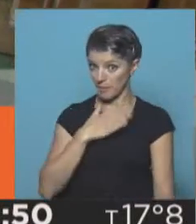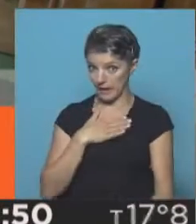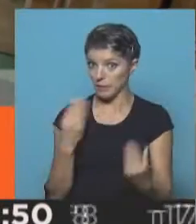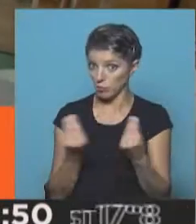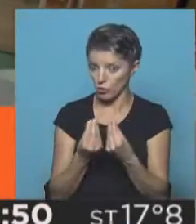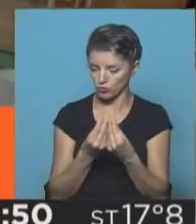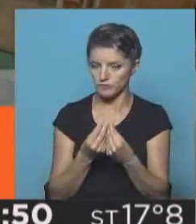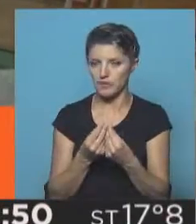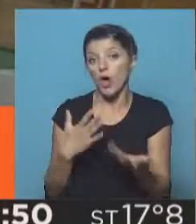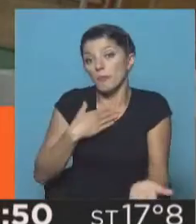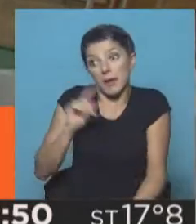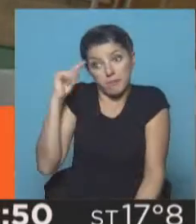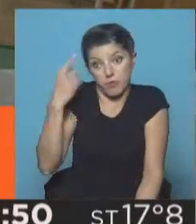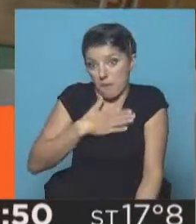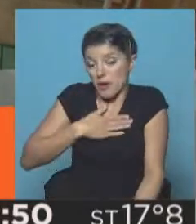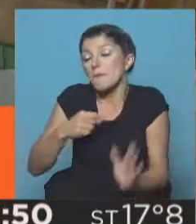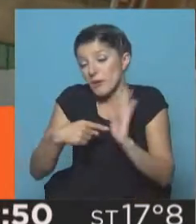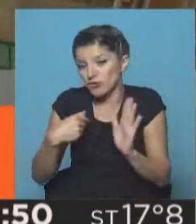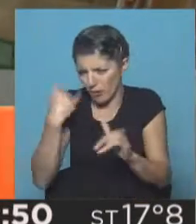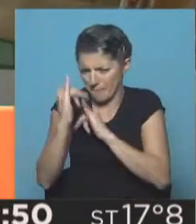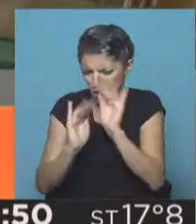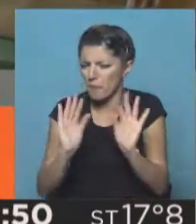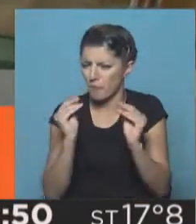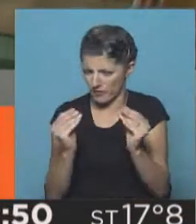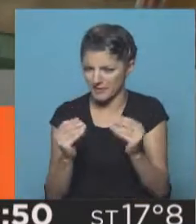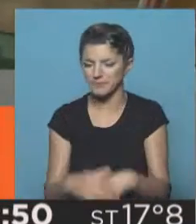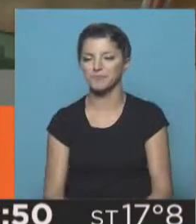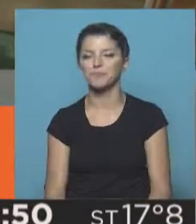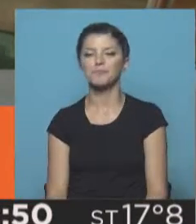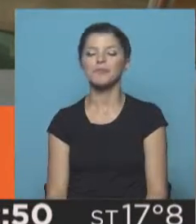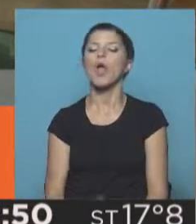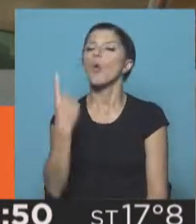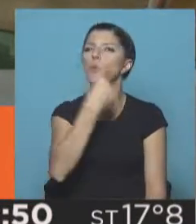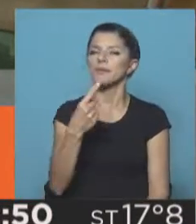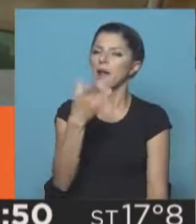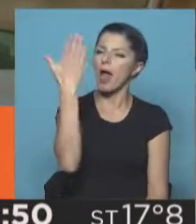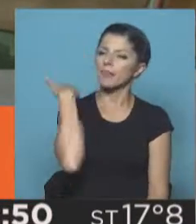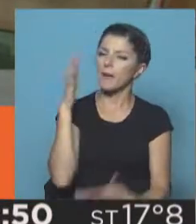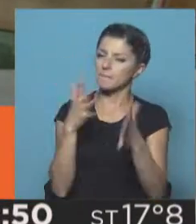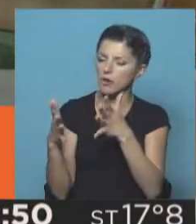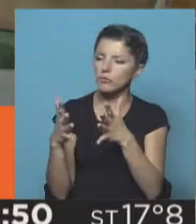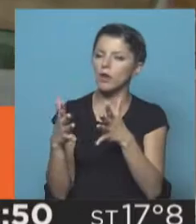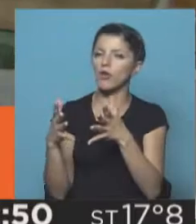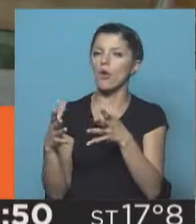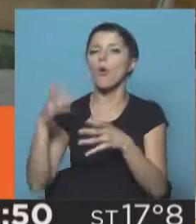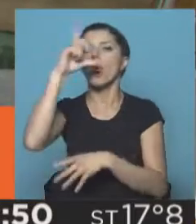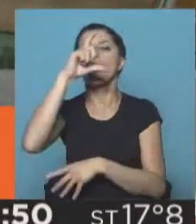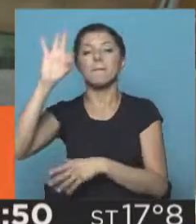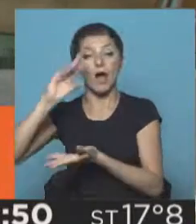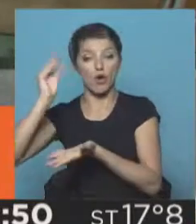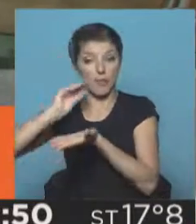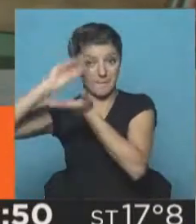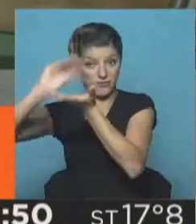delirio mío, pero lo trato fundamental. Salió hace un poco más de una semana un informe de un banco de inversión muy fuerte de Wall